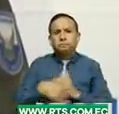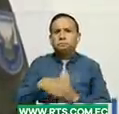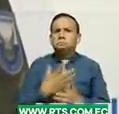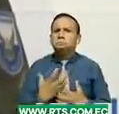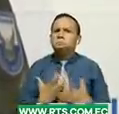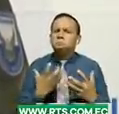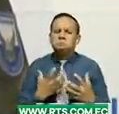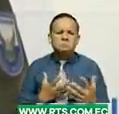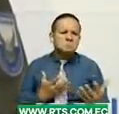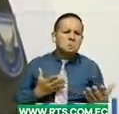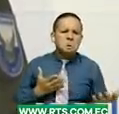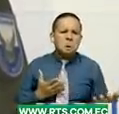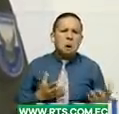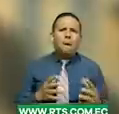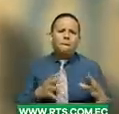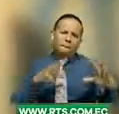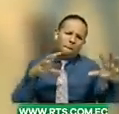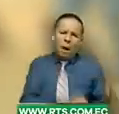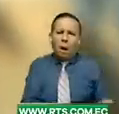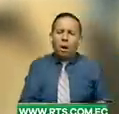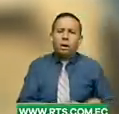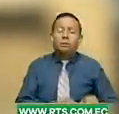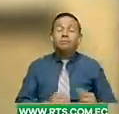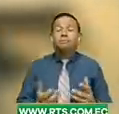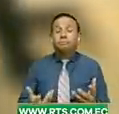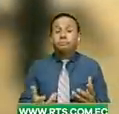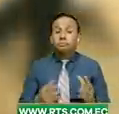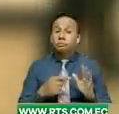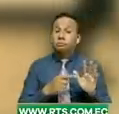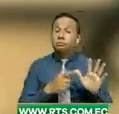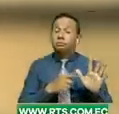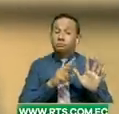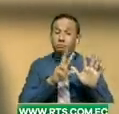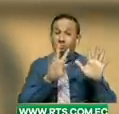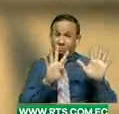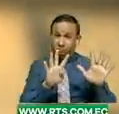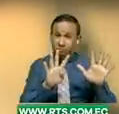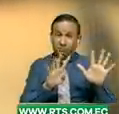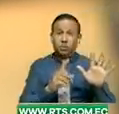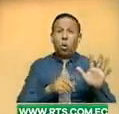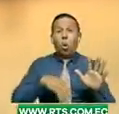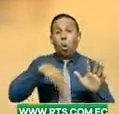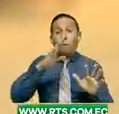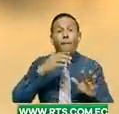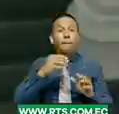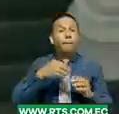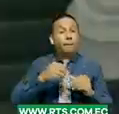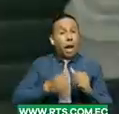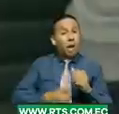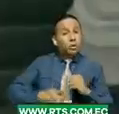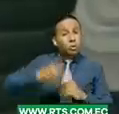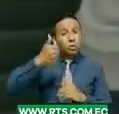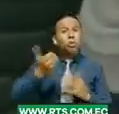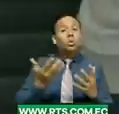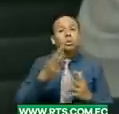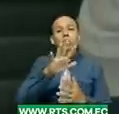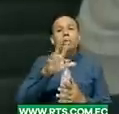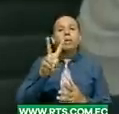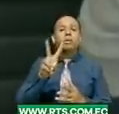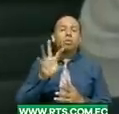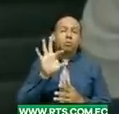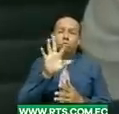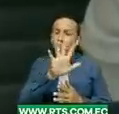abruptamente y utilizando la fuerza. El mayor de los sujetos, quien está implicado en estos delitos, tiene 59 años y la menor,